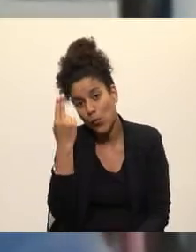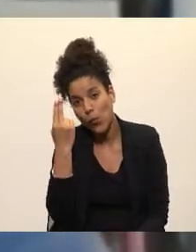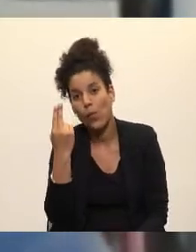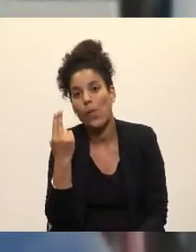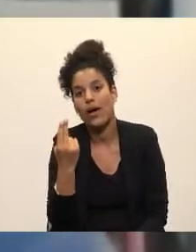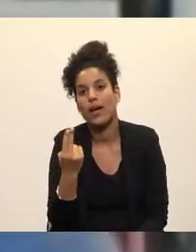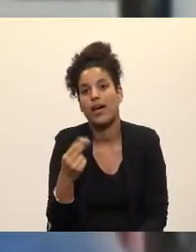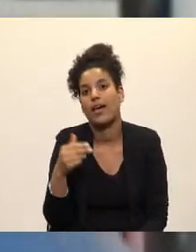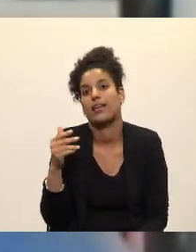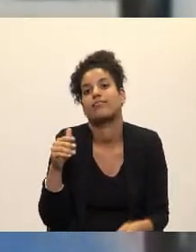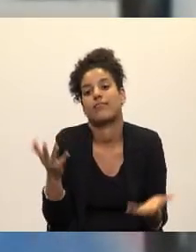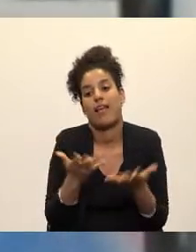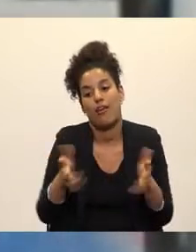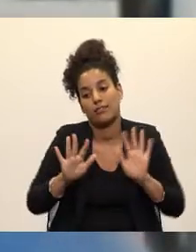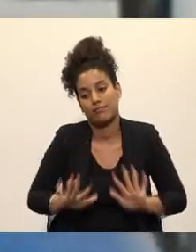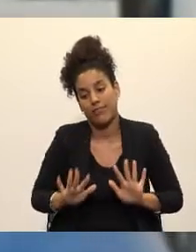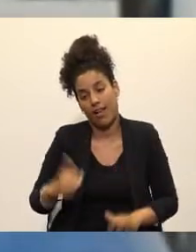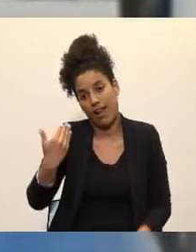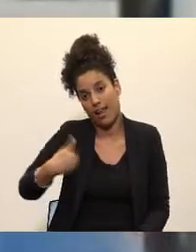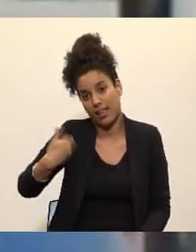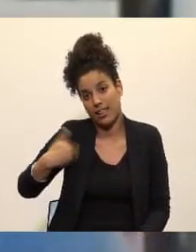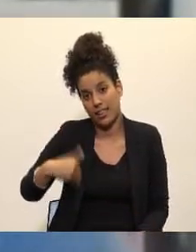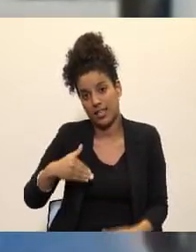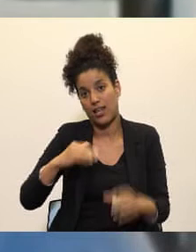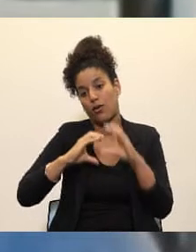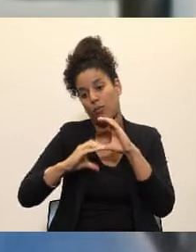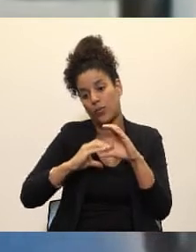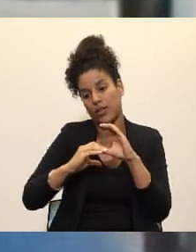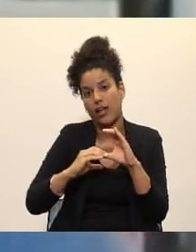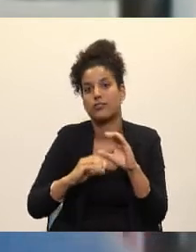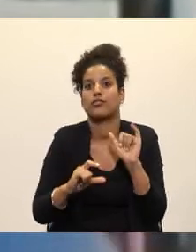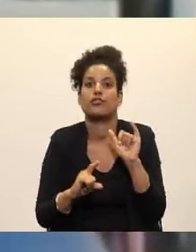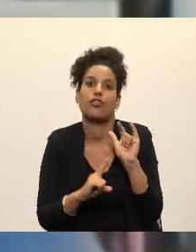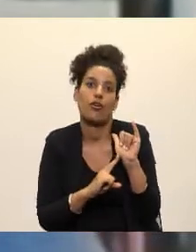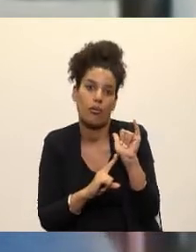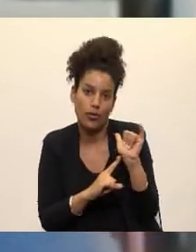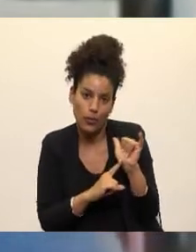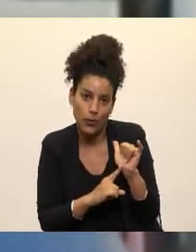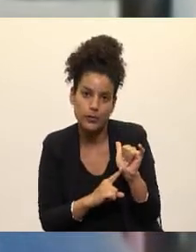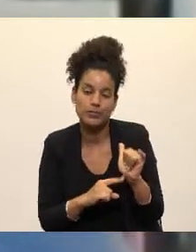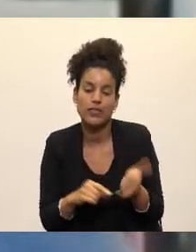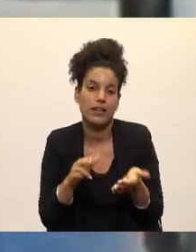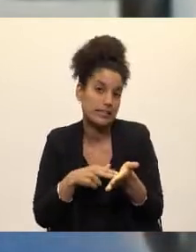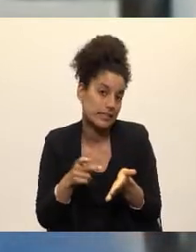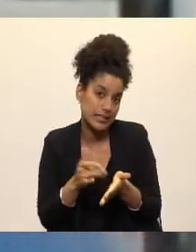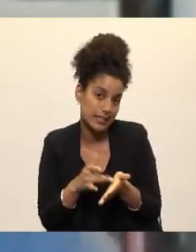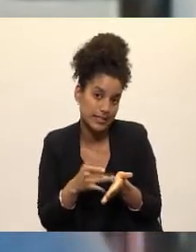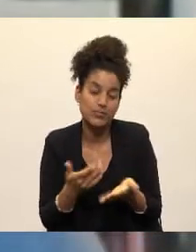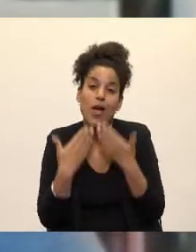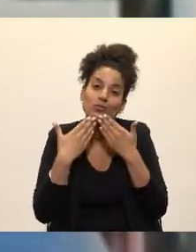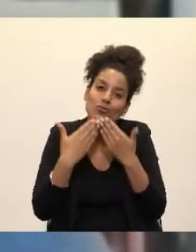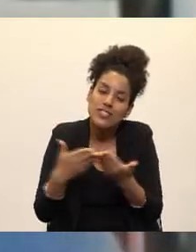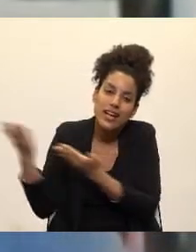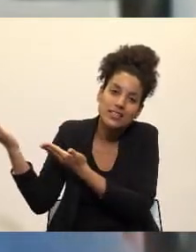ahora seguimos de esta manera comunicándonos. Así que bueno, agradezco muchísimo la invitación. Agradezco al